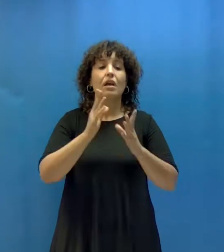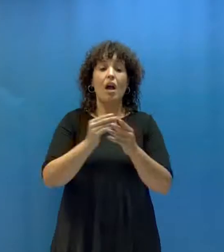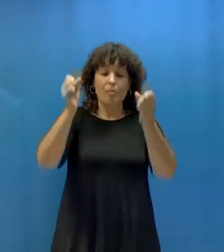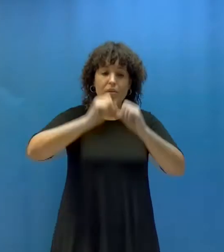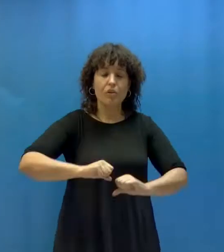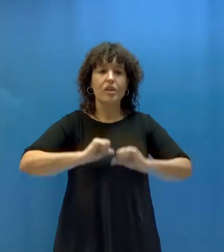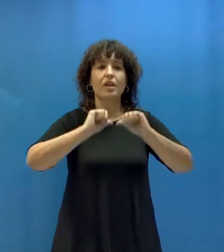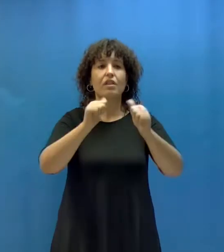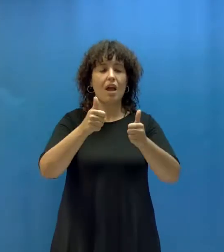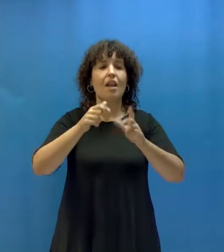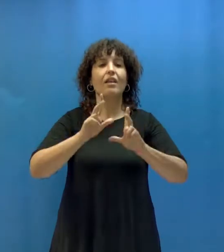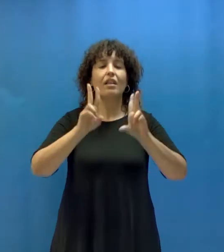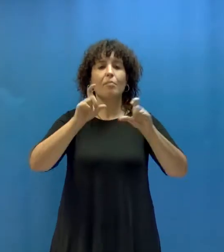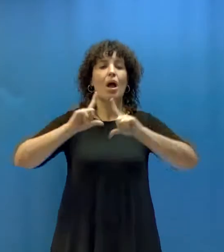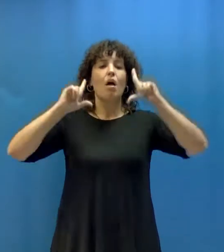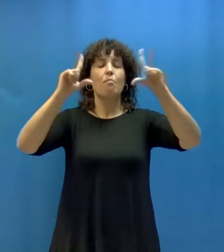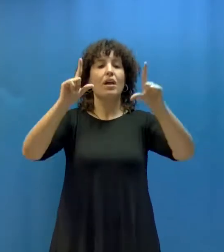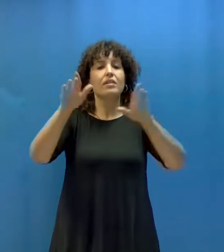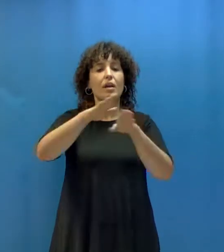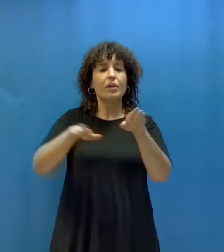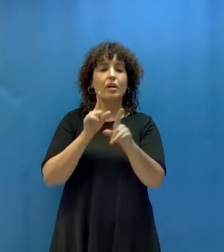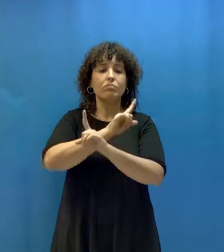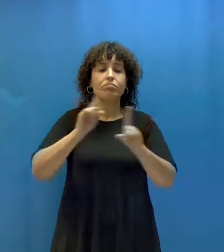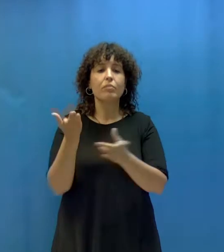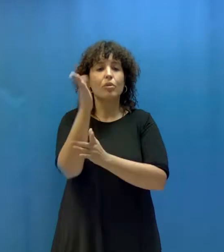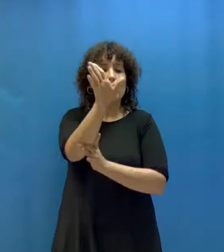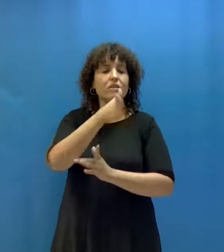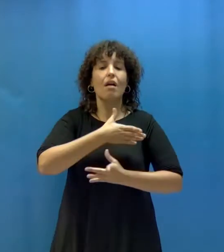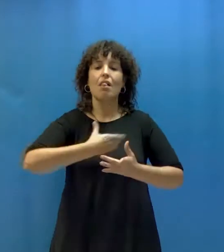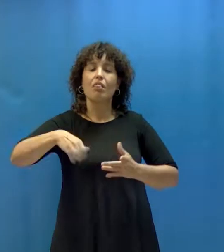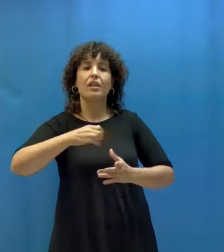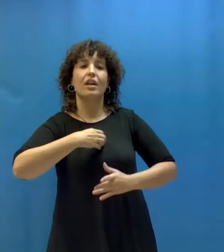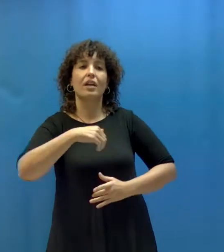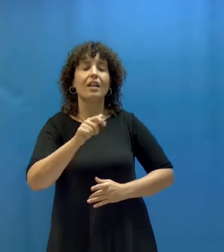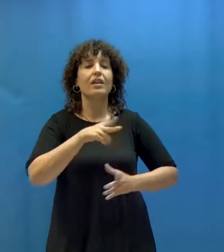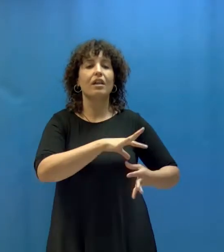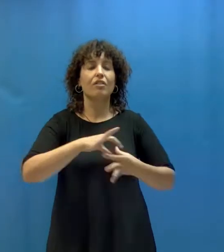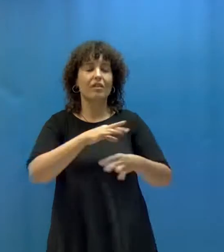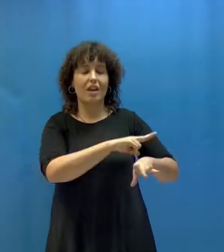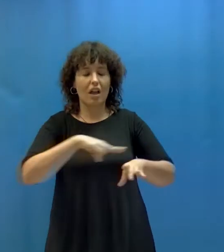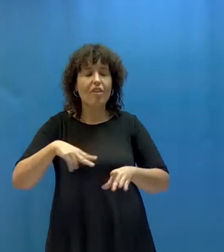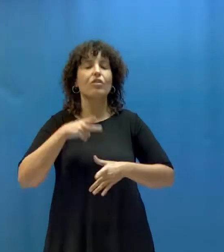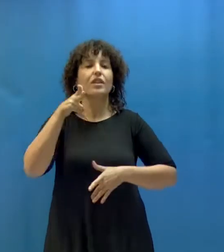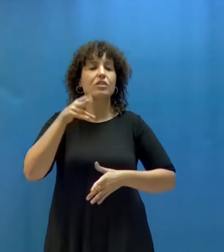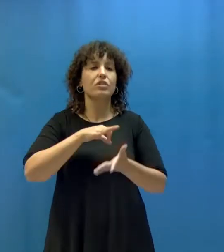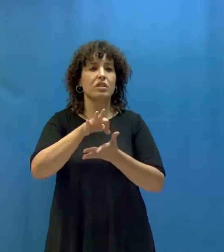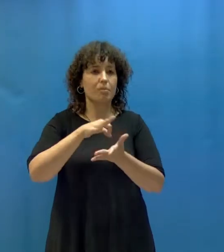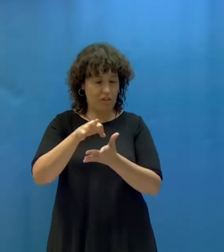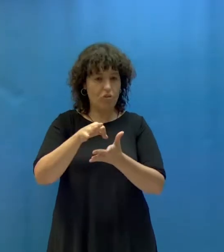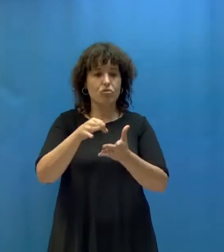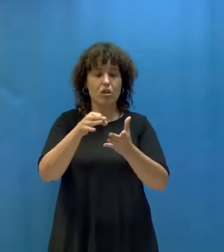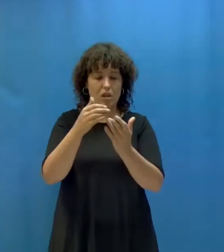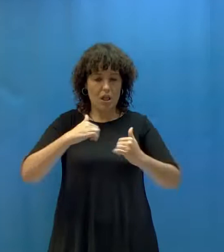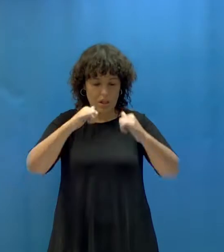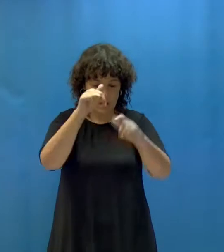ordenanza municipal de Vados. Hay una propuesta del teniente del alcalde, delegado del área de Derechos y Servicios, dictaminada favorable por la Comisión Plenaria,